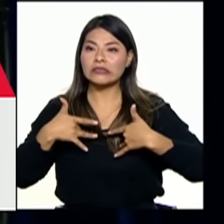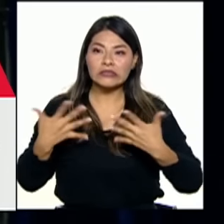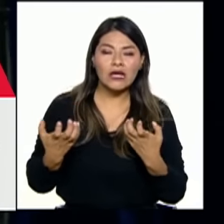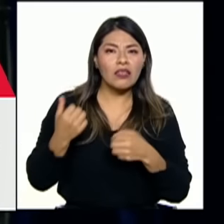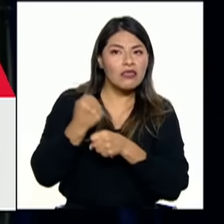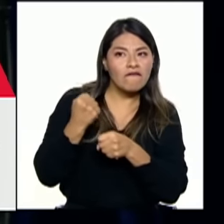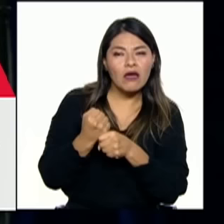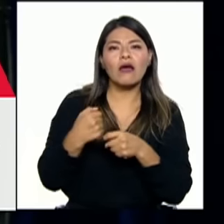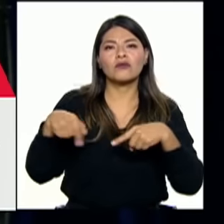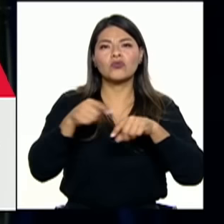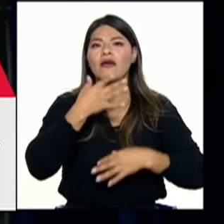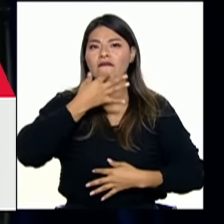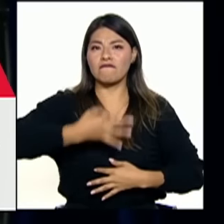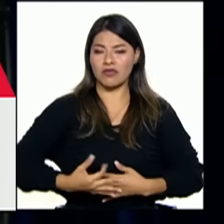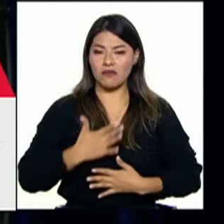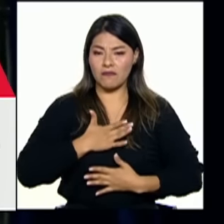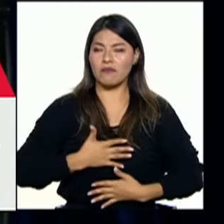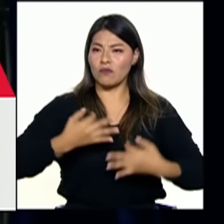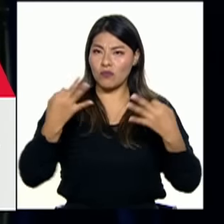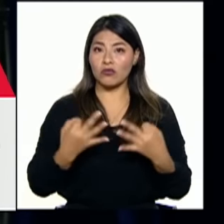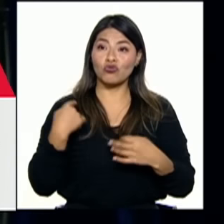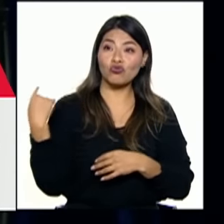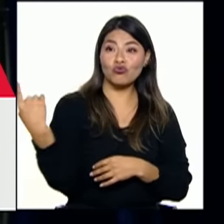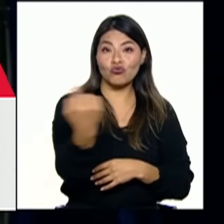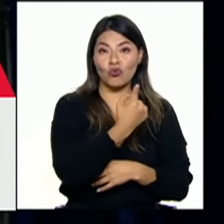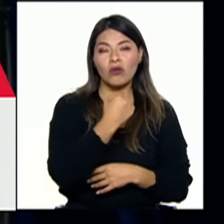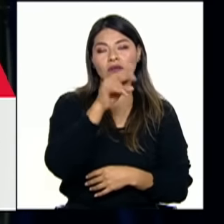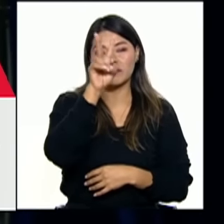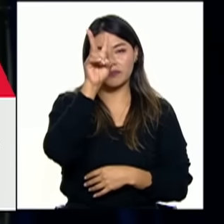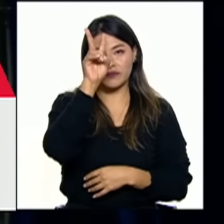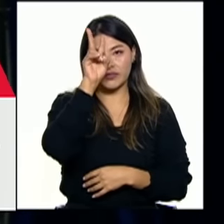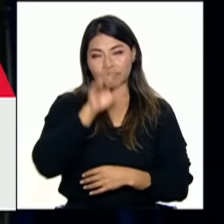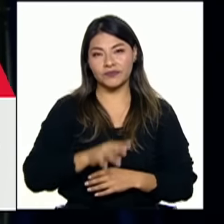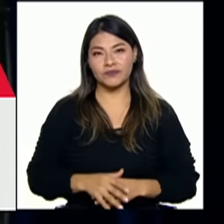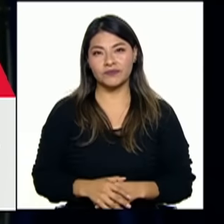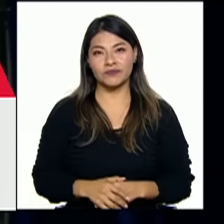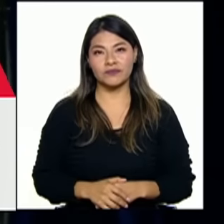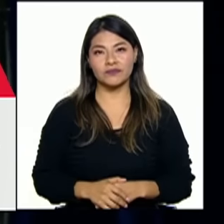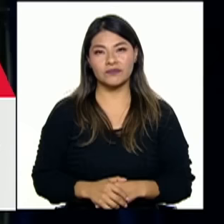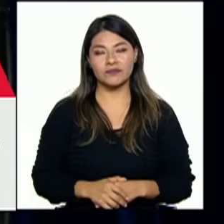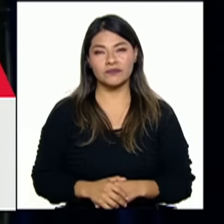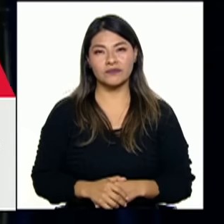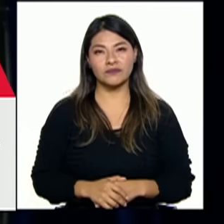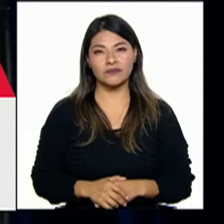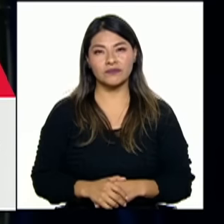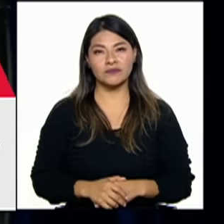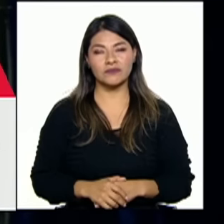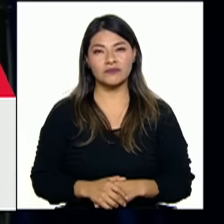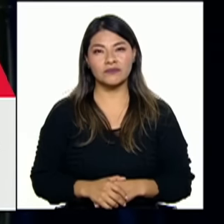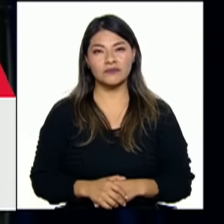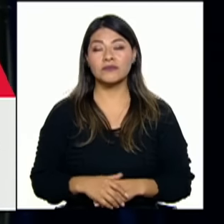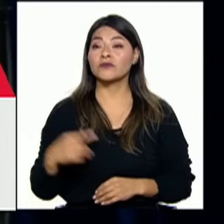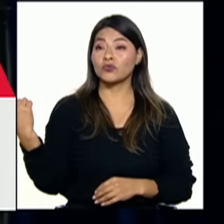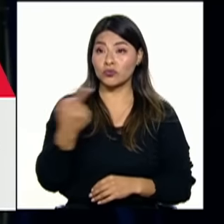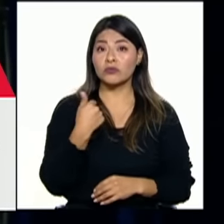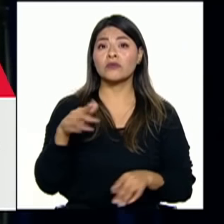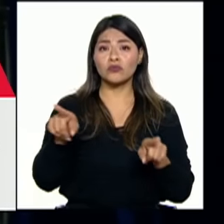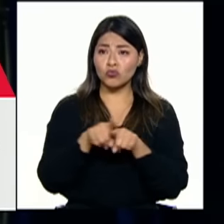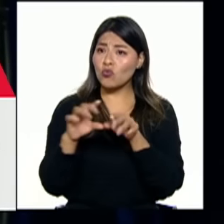los peruanos en todo nuestro territorio nacional. Somos parte de un mismo